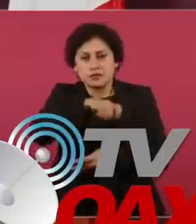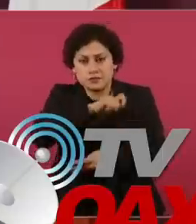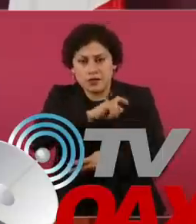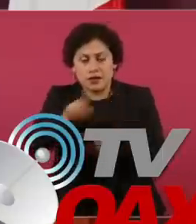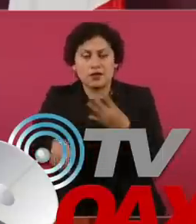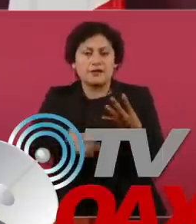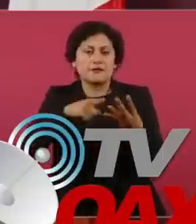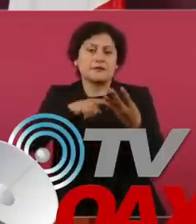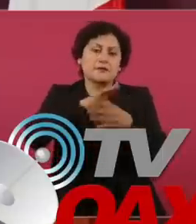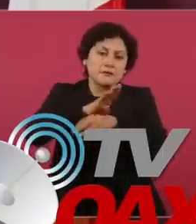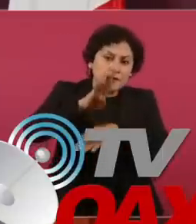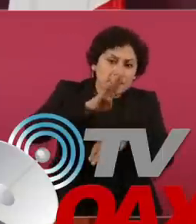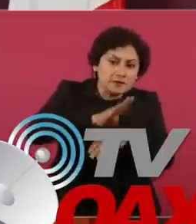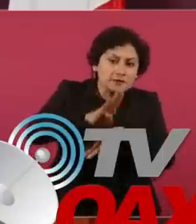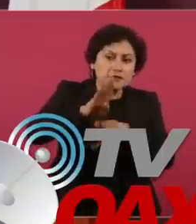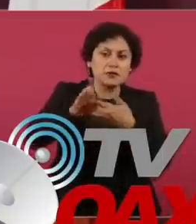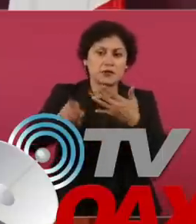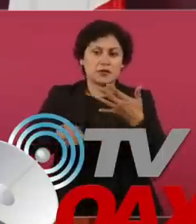Brasil,